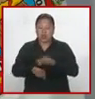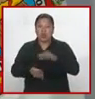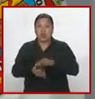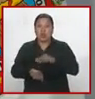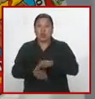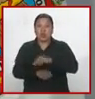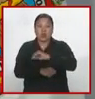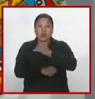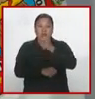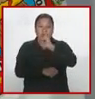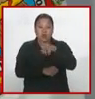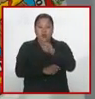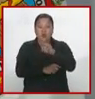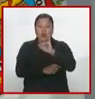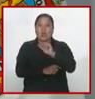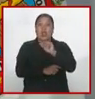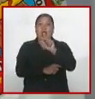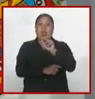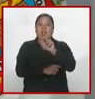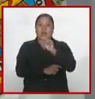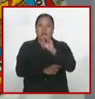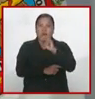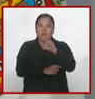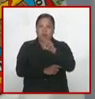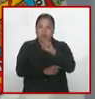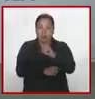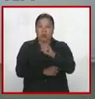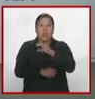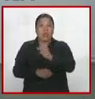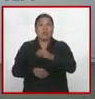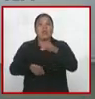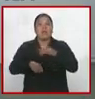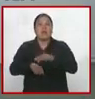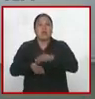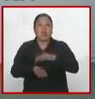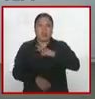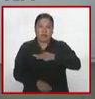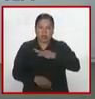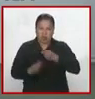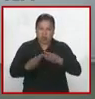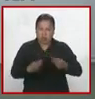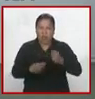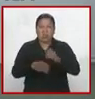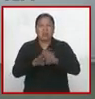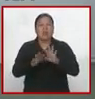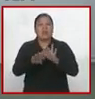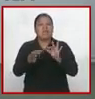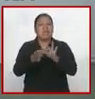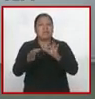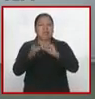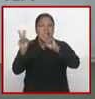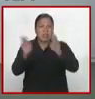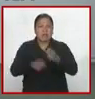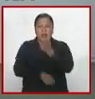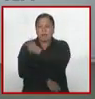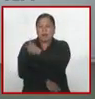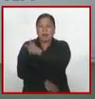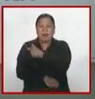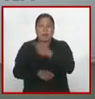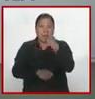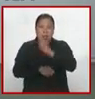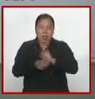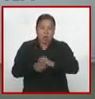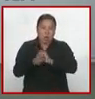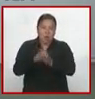yuri alfonso roldán aragón médico infectólogo que nos va a compartir el tema la vacuna contra el hobbit